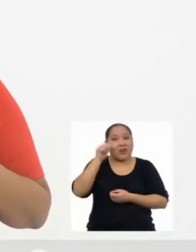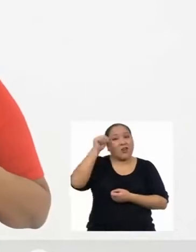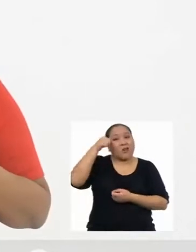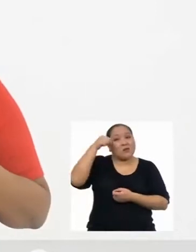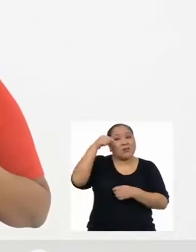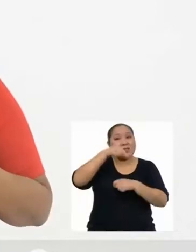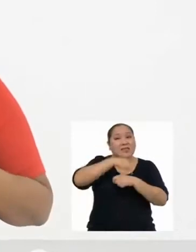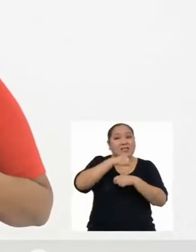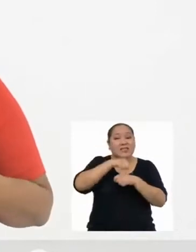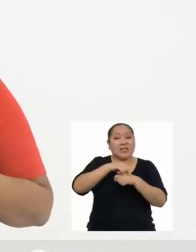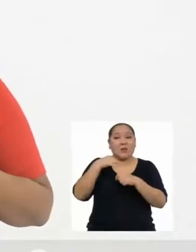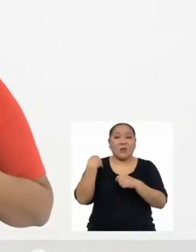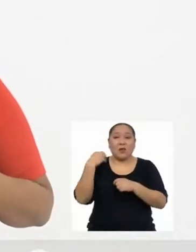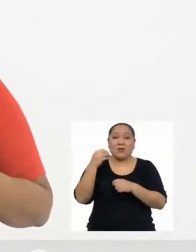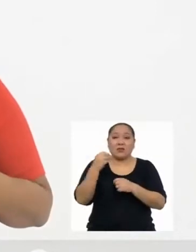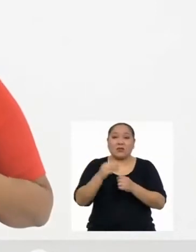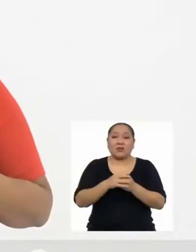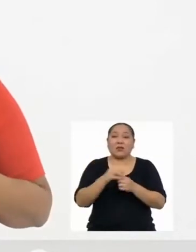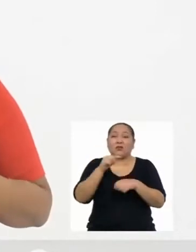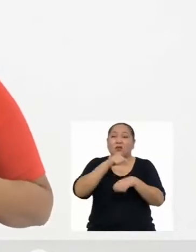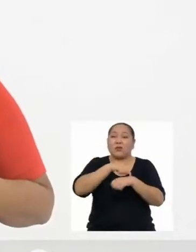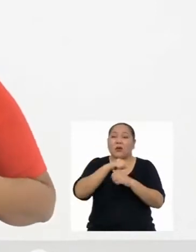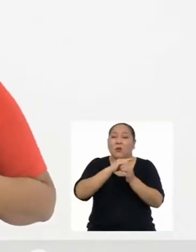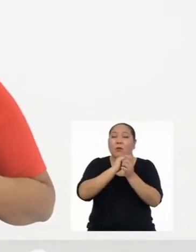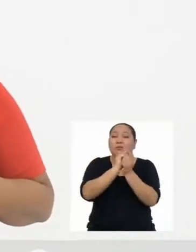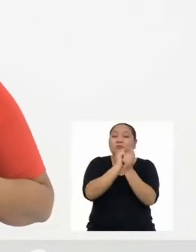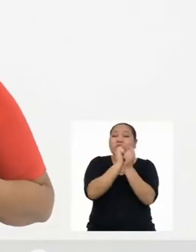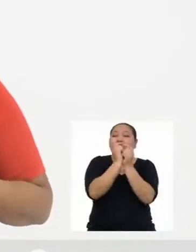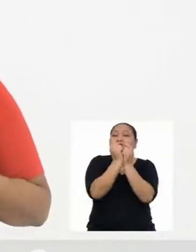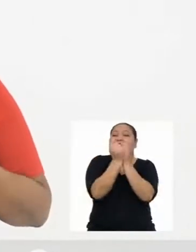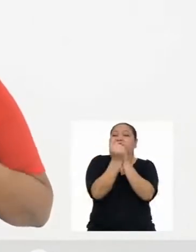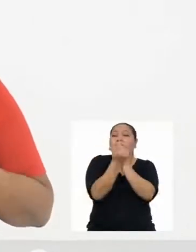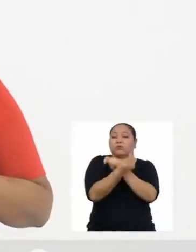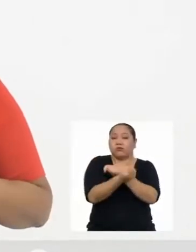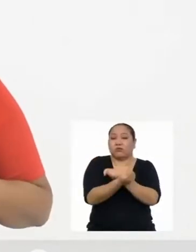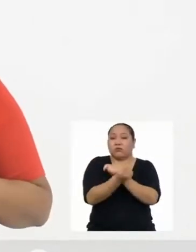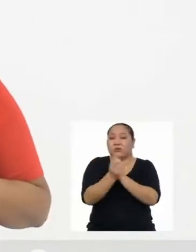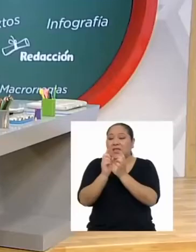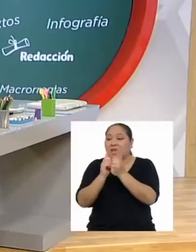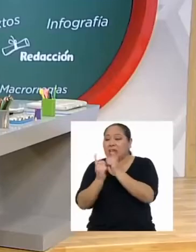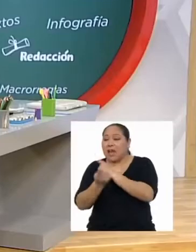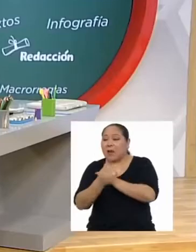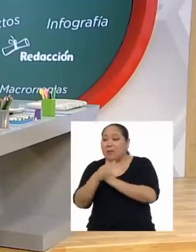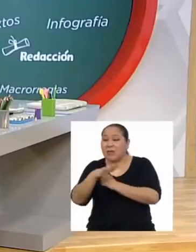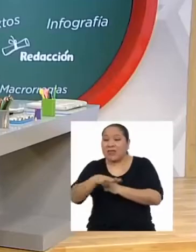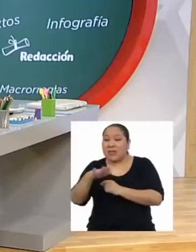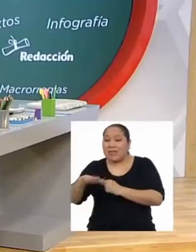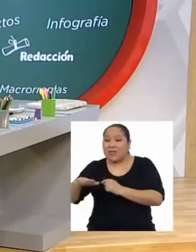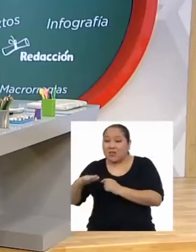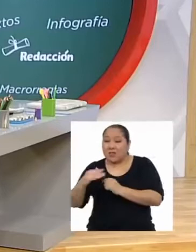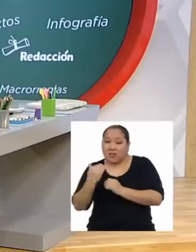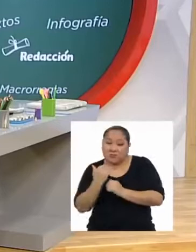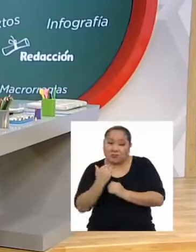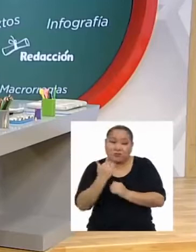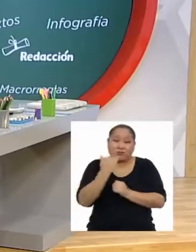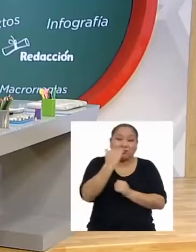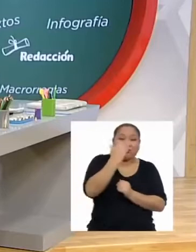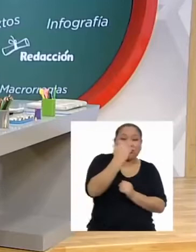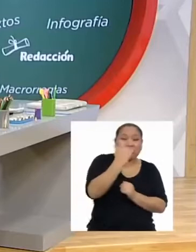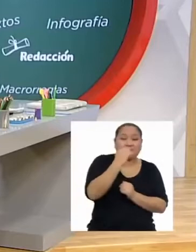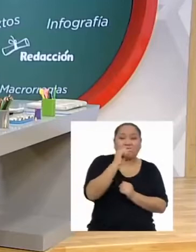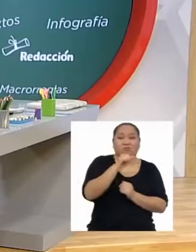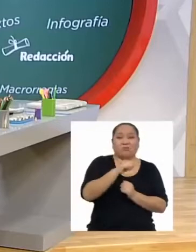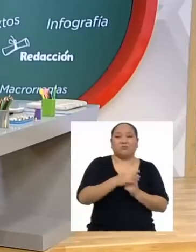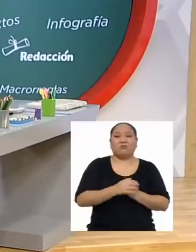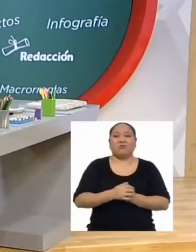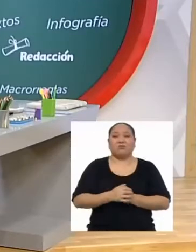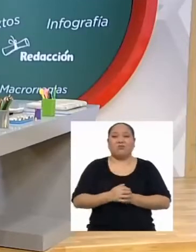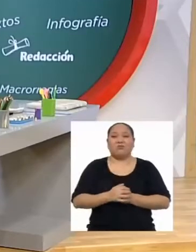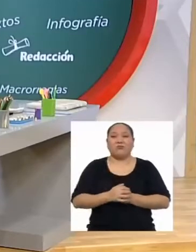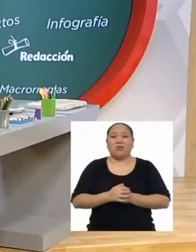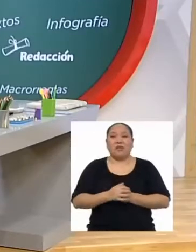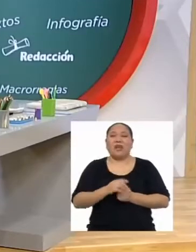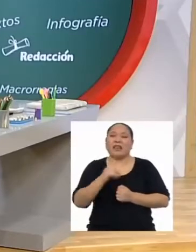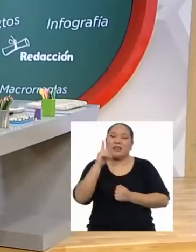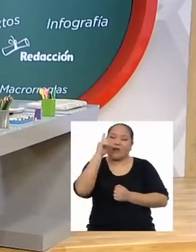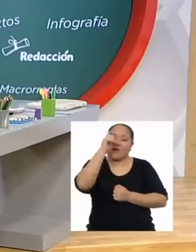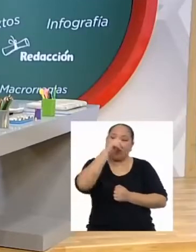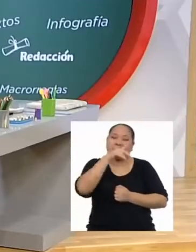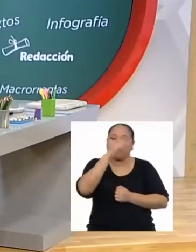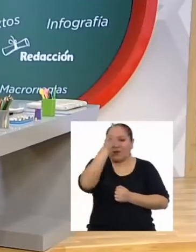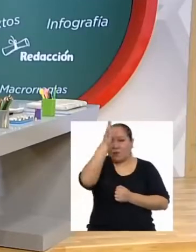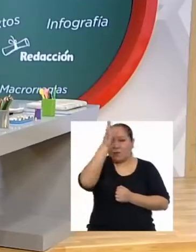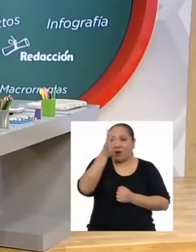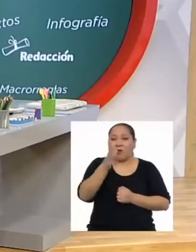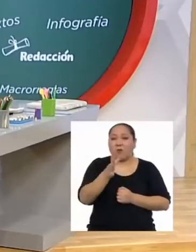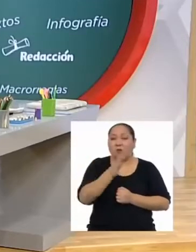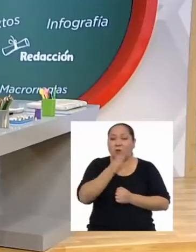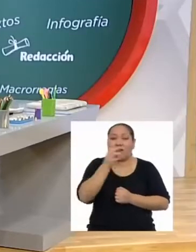de transición, ya que se está pasando de la niñez a la adultez. A veces es difícil para las madres y padres comprender que